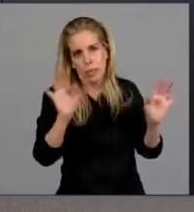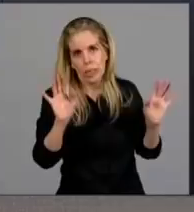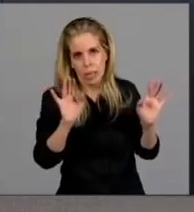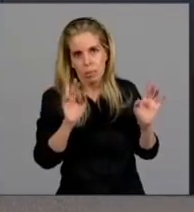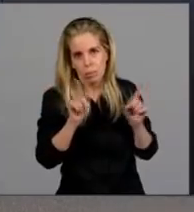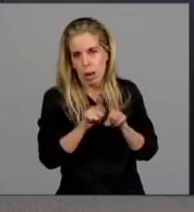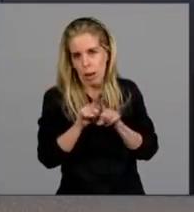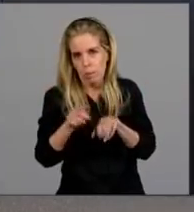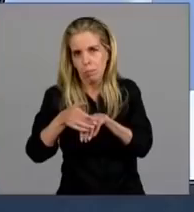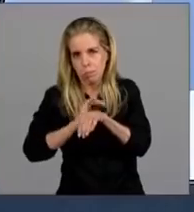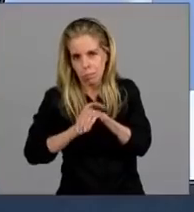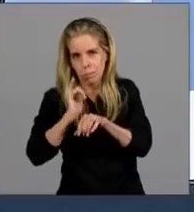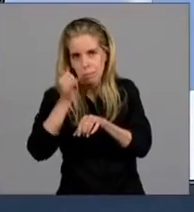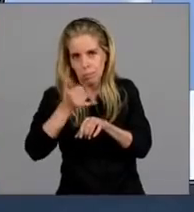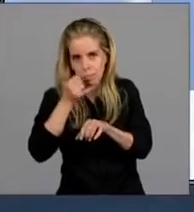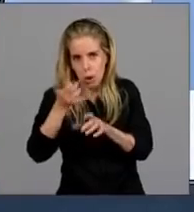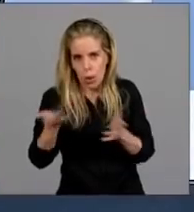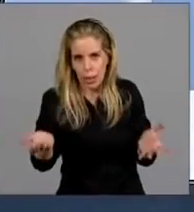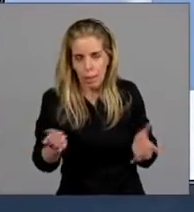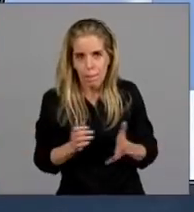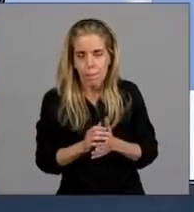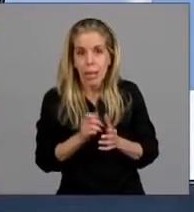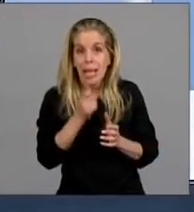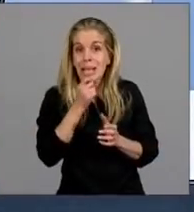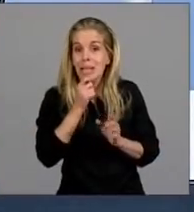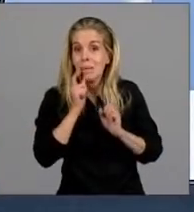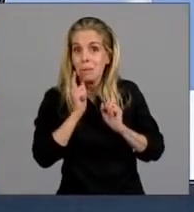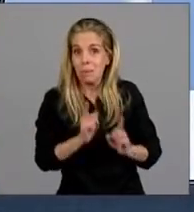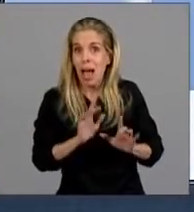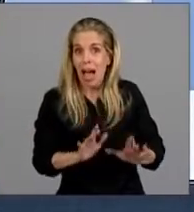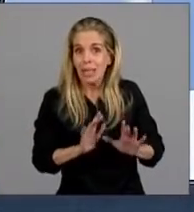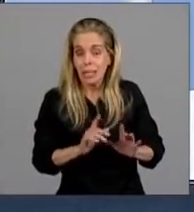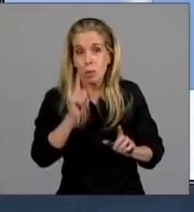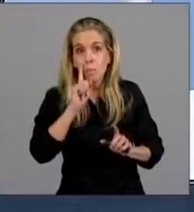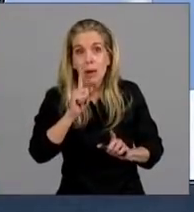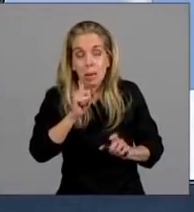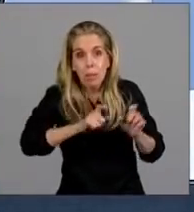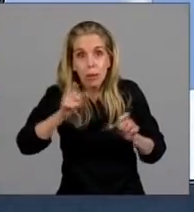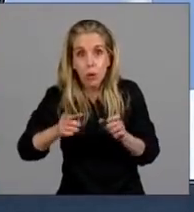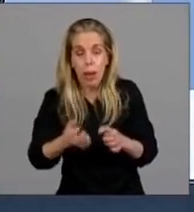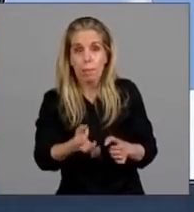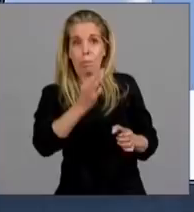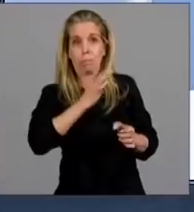Horacio. Si seguimos a 1.000 casos por día, eso implica que una parte